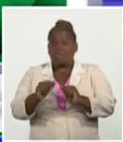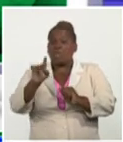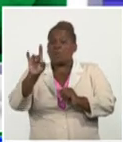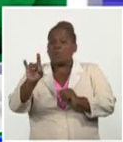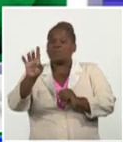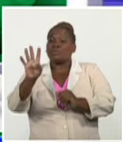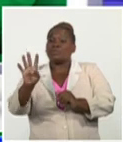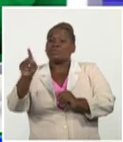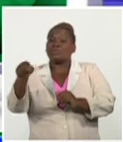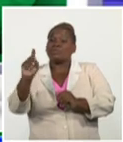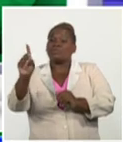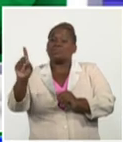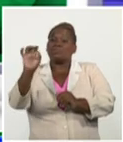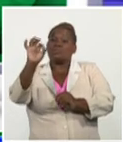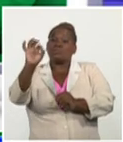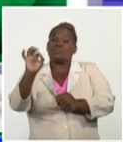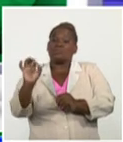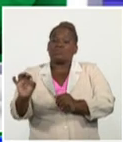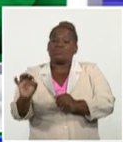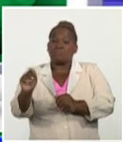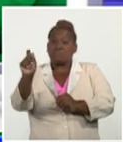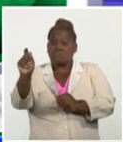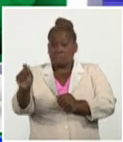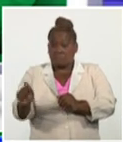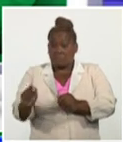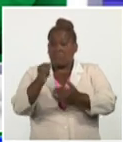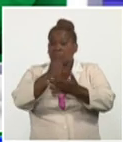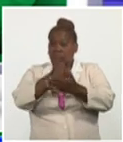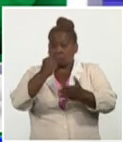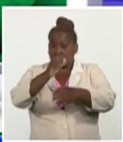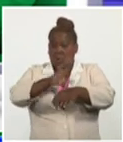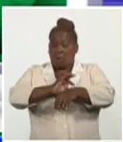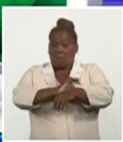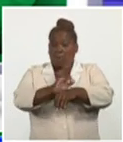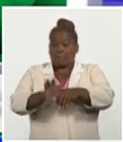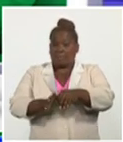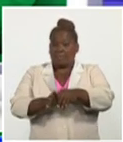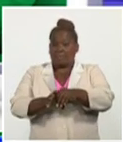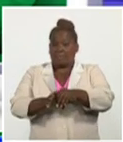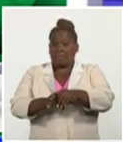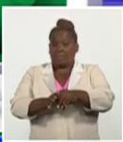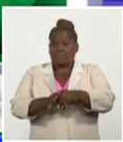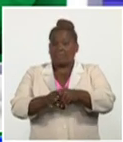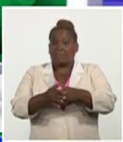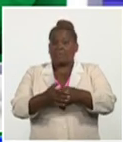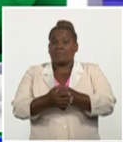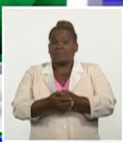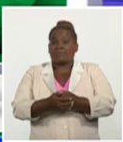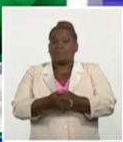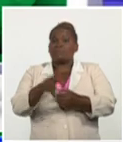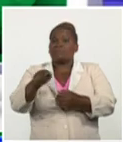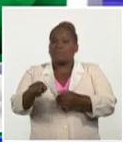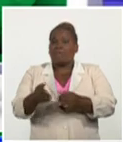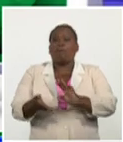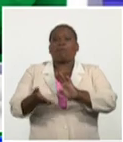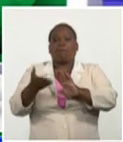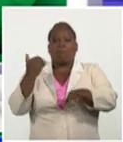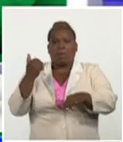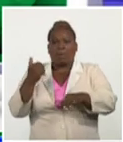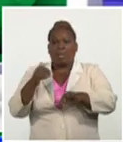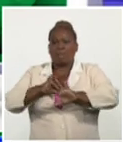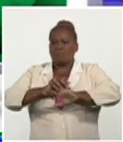94,1% de todas las personas diagnosticadas en Cuba pues están recuperados, están de